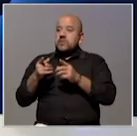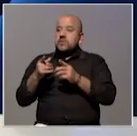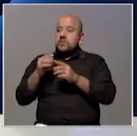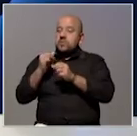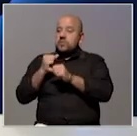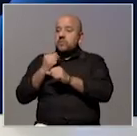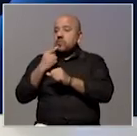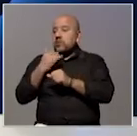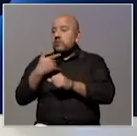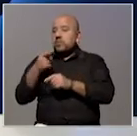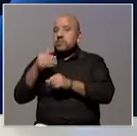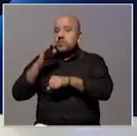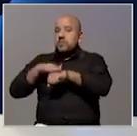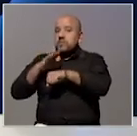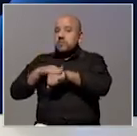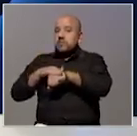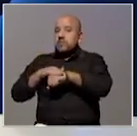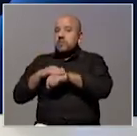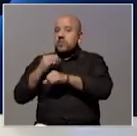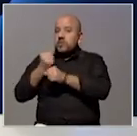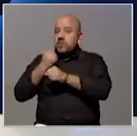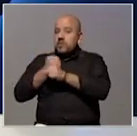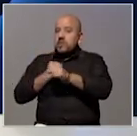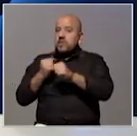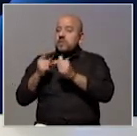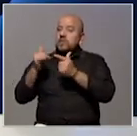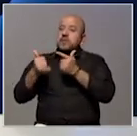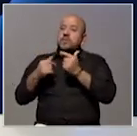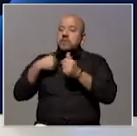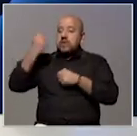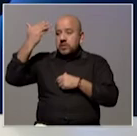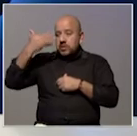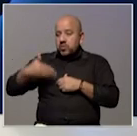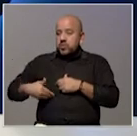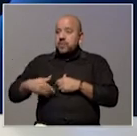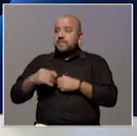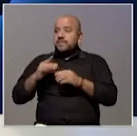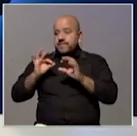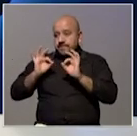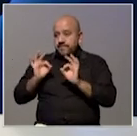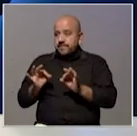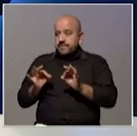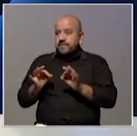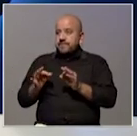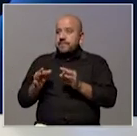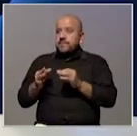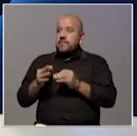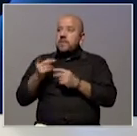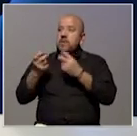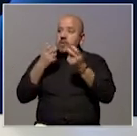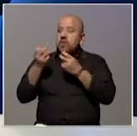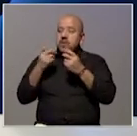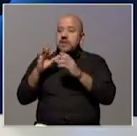formación responsable tu trabajo y tienes una actitud laboral correcta digamos tratar de que no